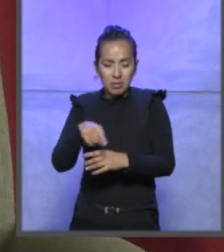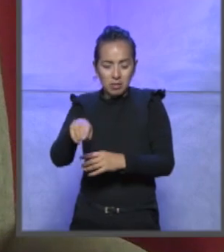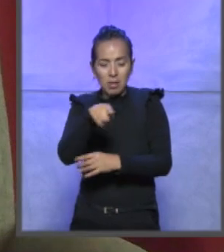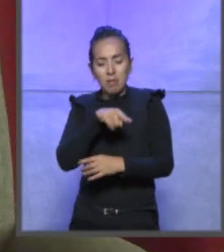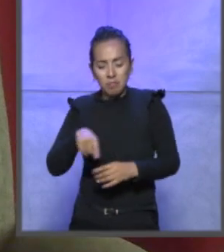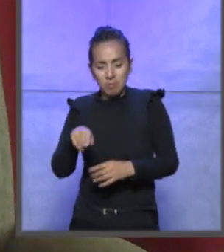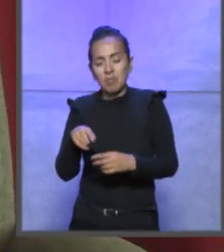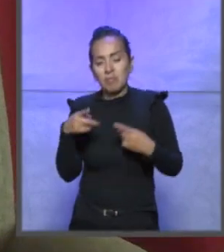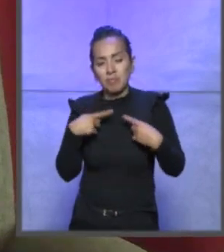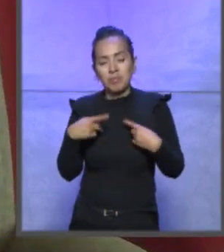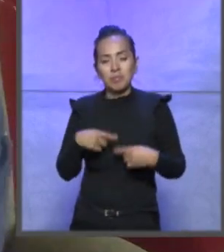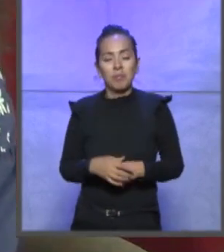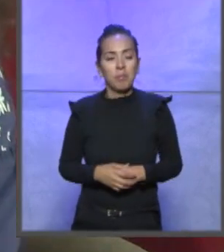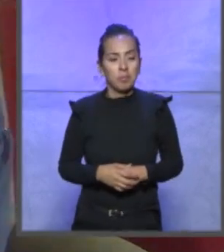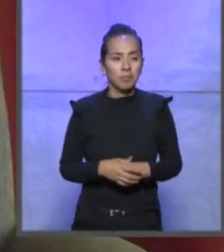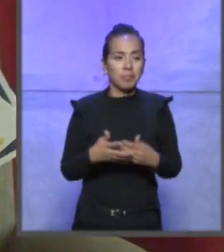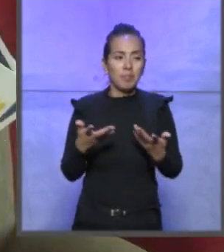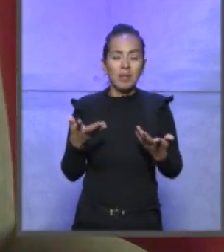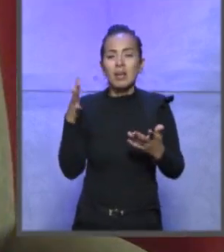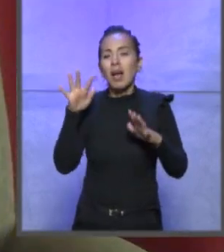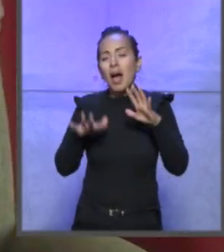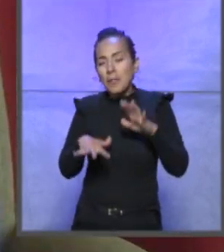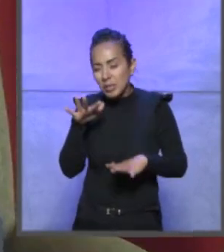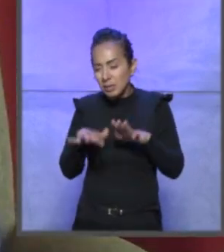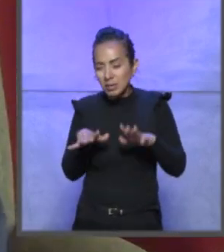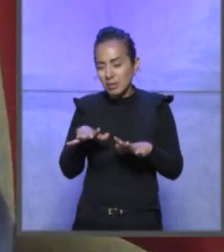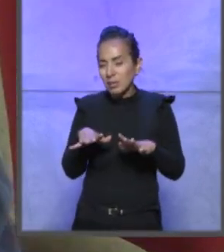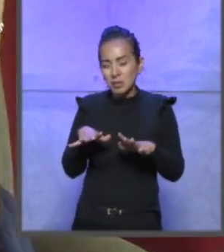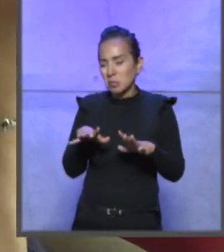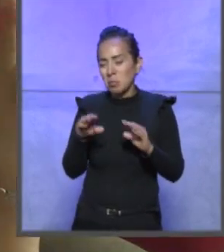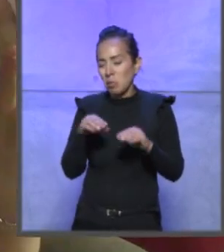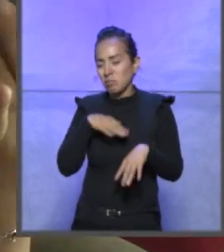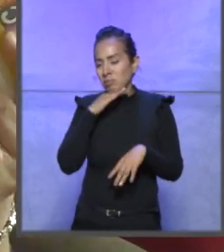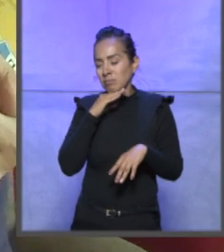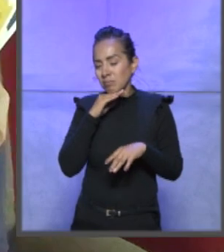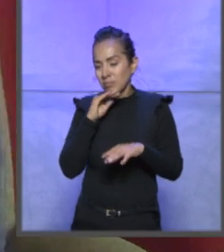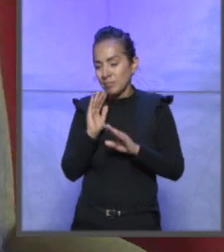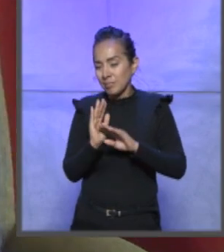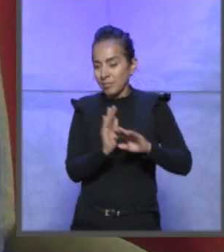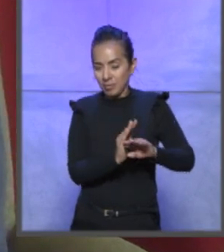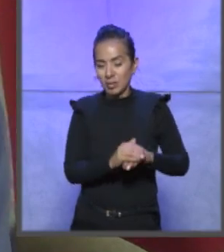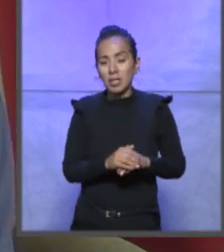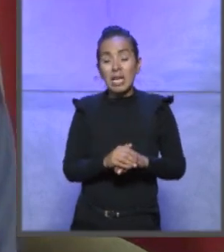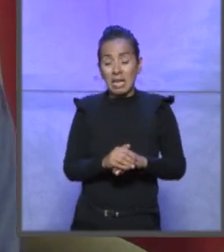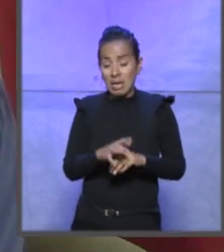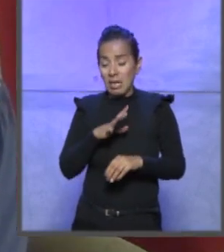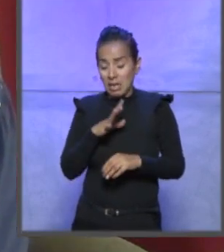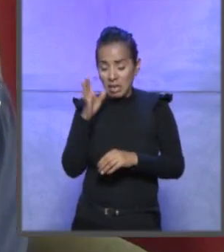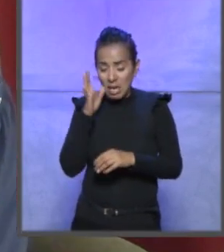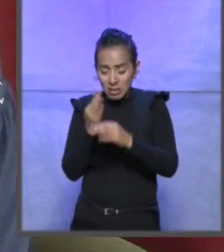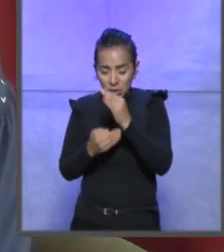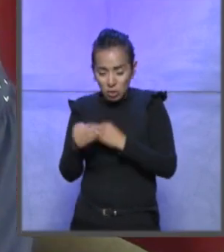problema general. Y déjenme decirles una cosa, porque a veces lo perdemos de vista. la mayoría de las